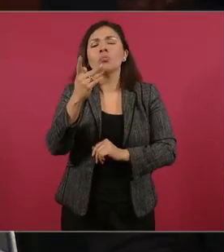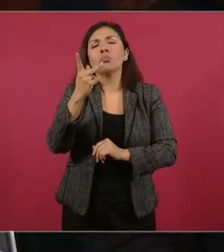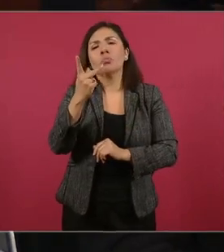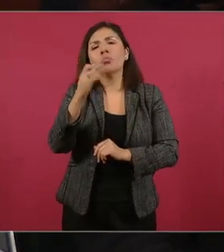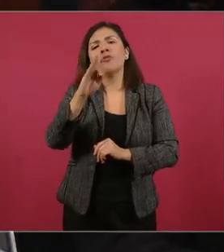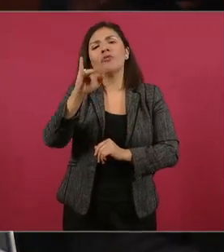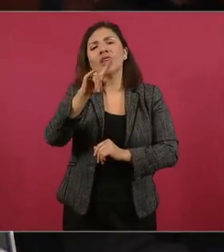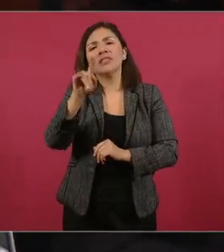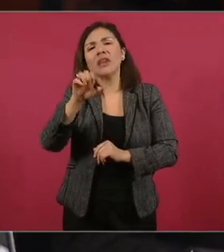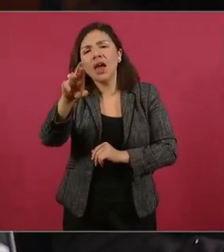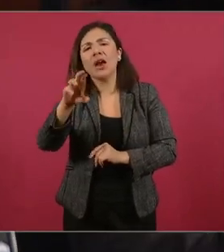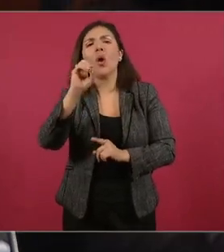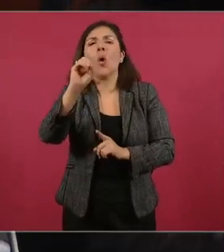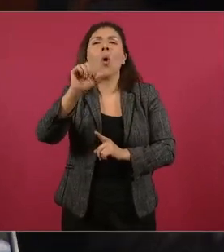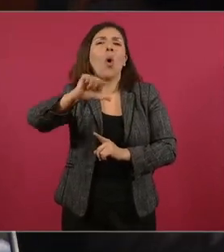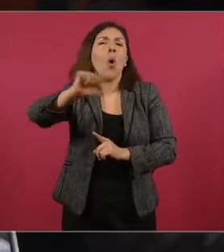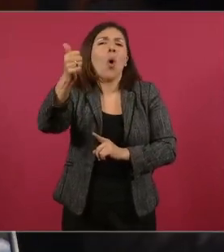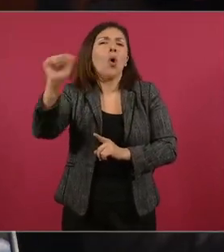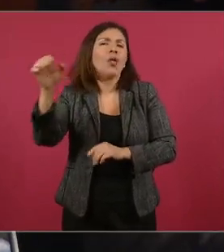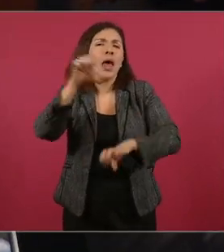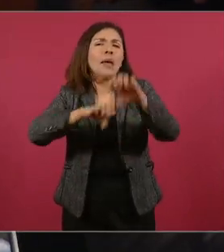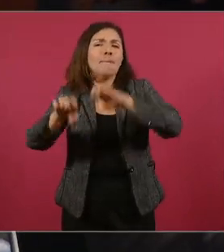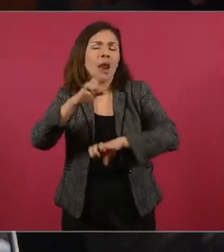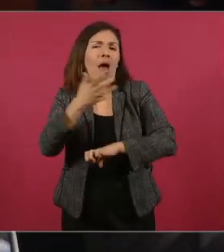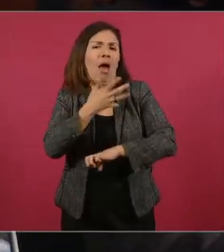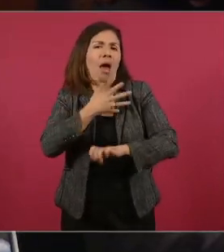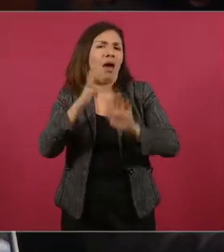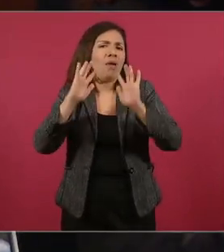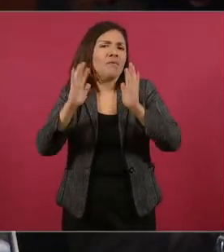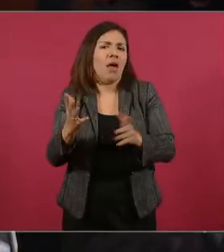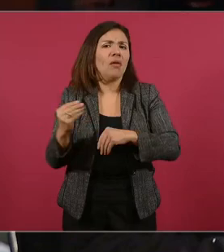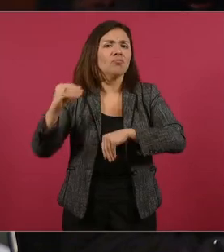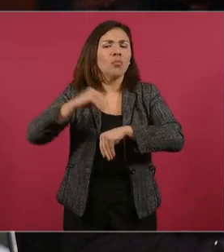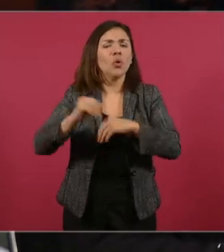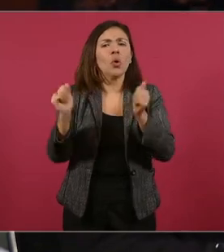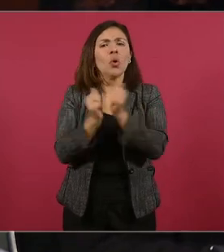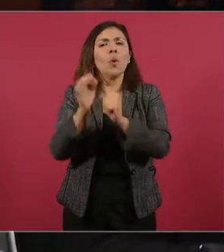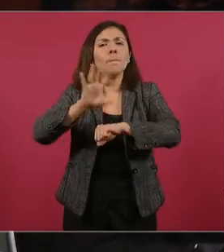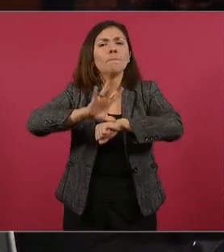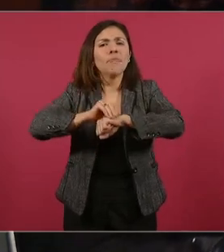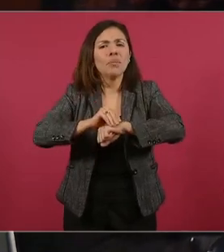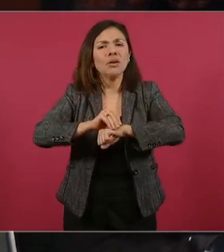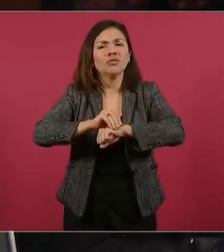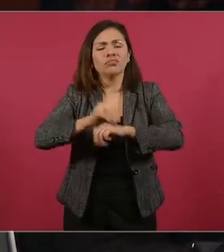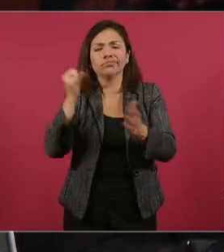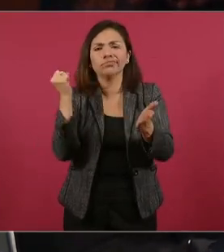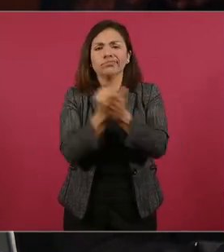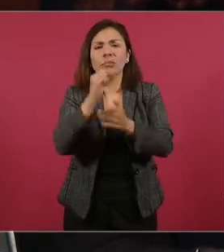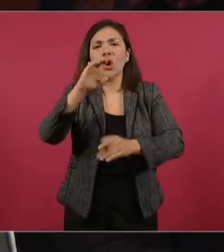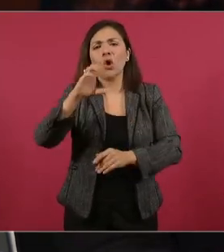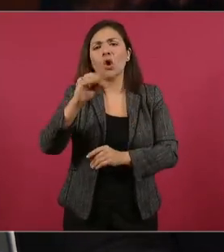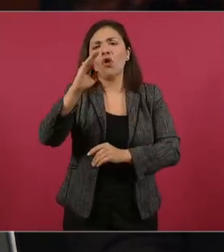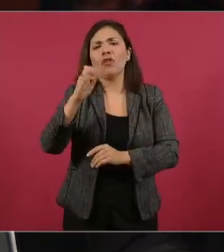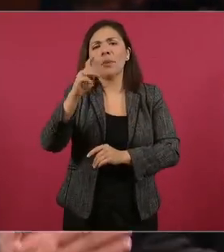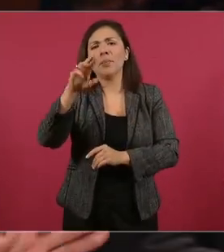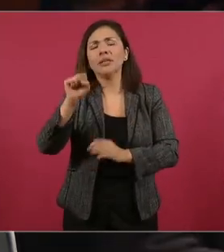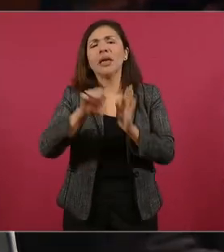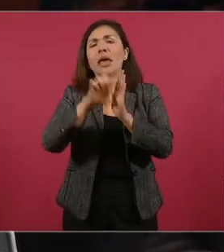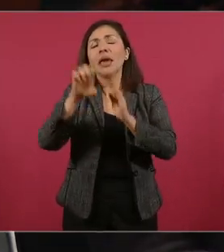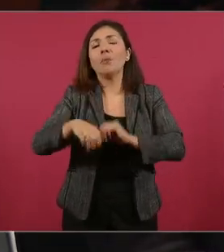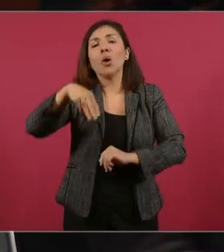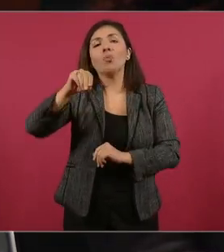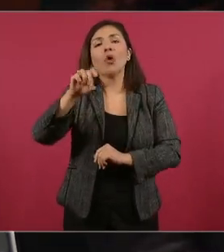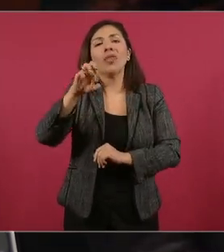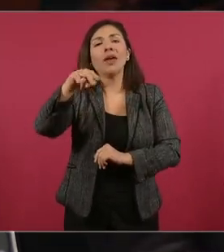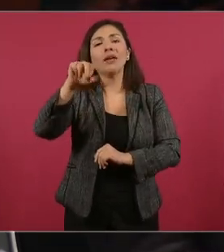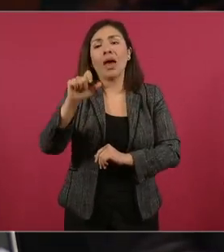otras farmacéuticas que ya son, que ya tienen, por ejemplo, la autorización y el visto bueno de COFEPRIS, como por ejemplo Moderna, que también